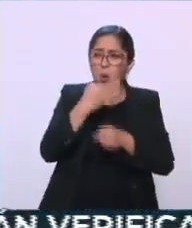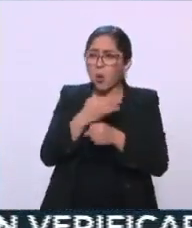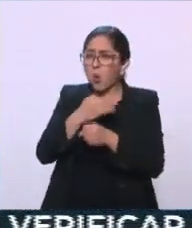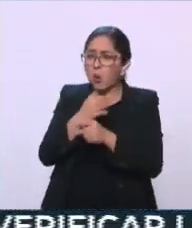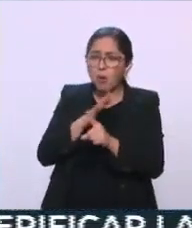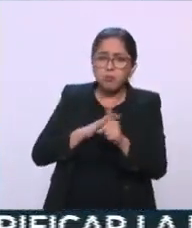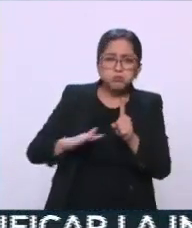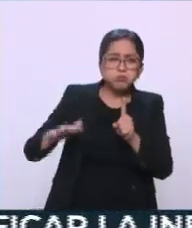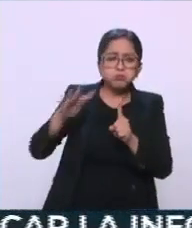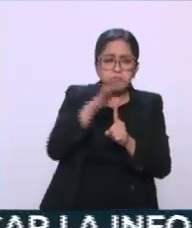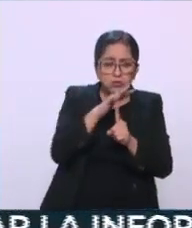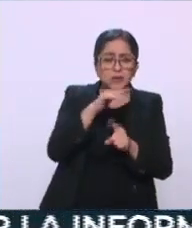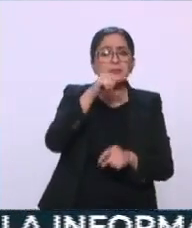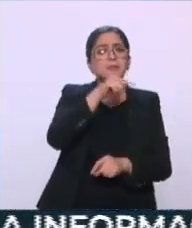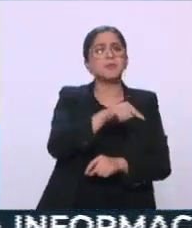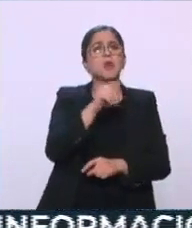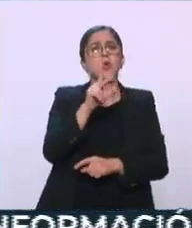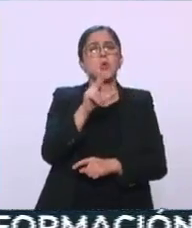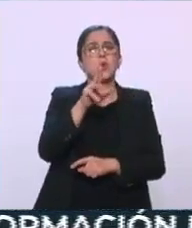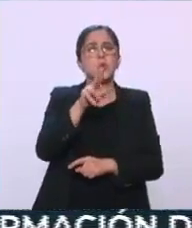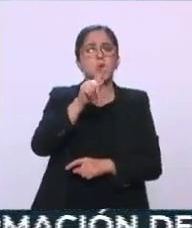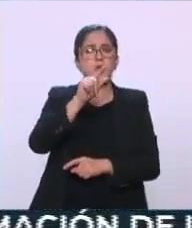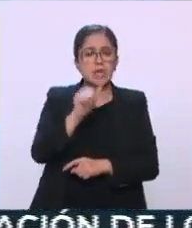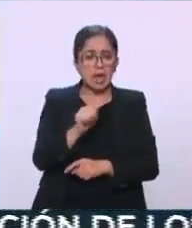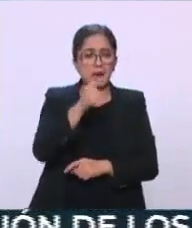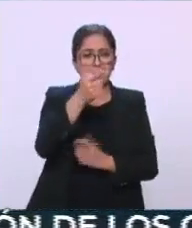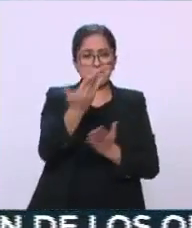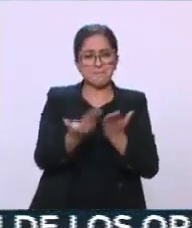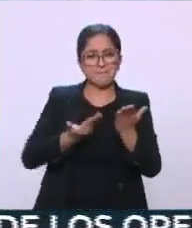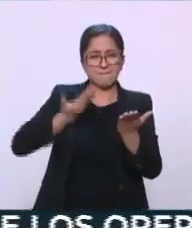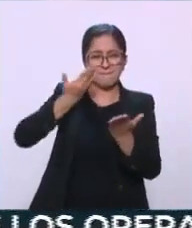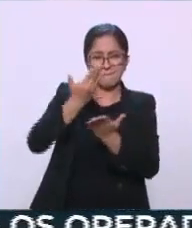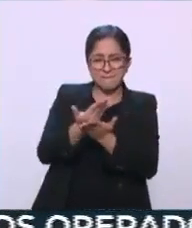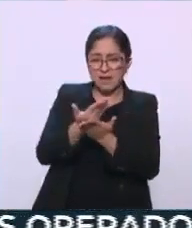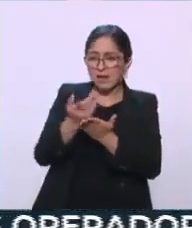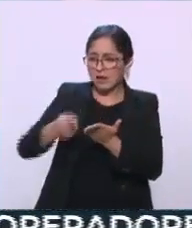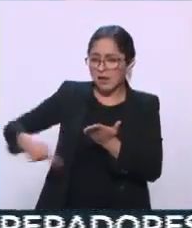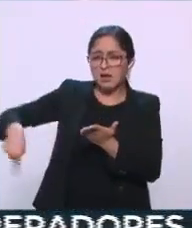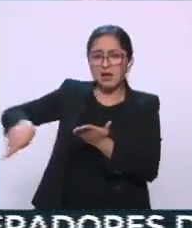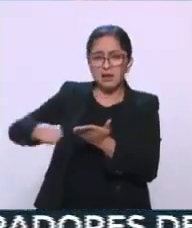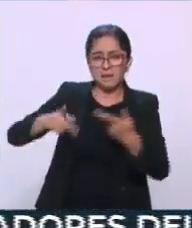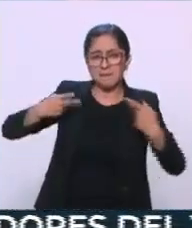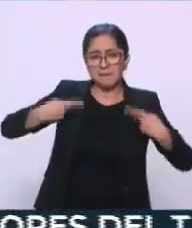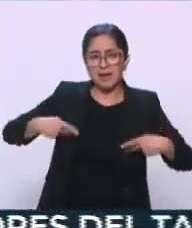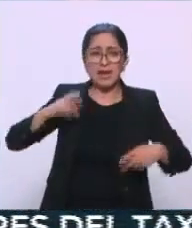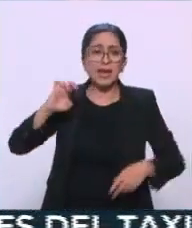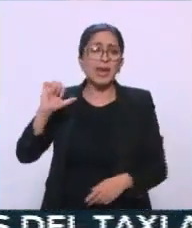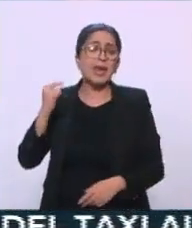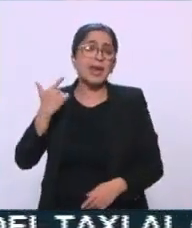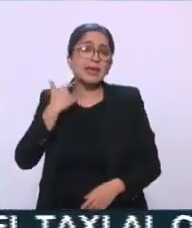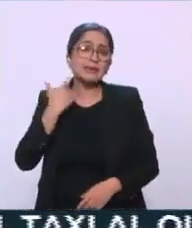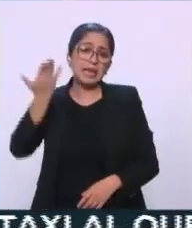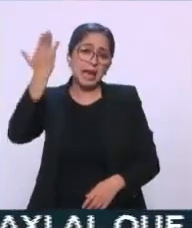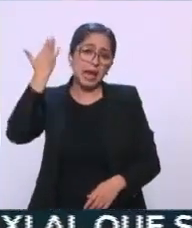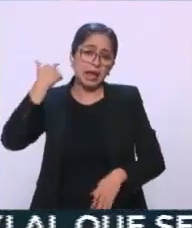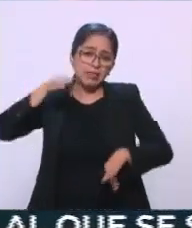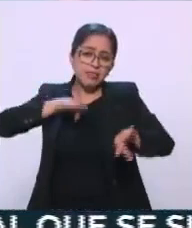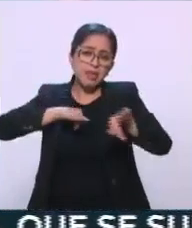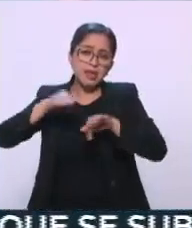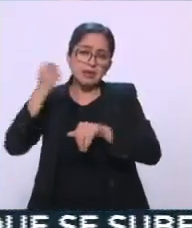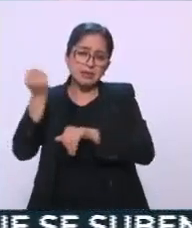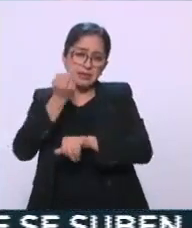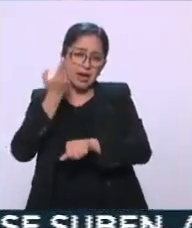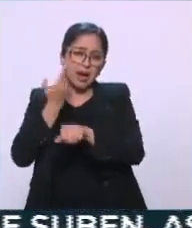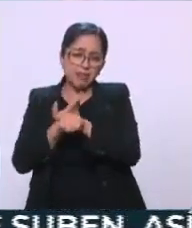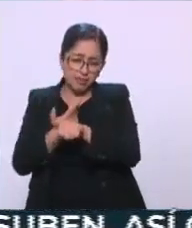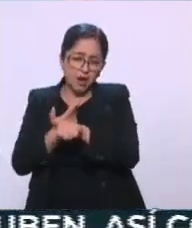dificultad. Y en la hoja de ruta que están presentando este plan de los exsecretarios y